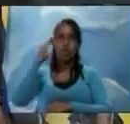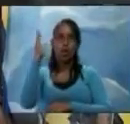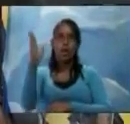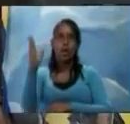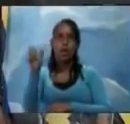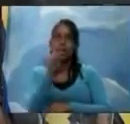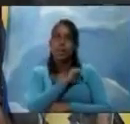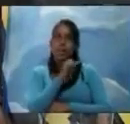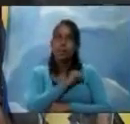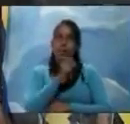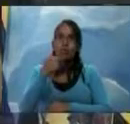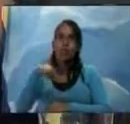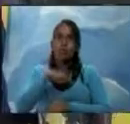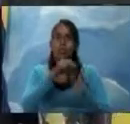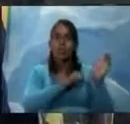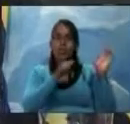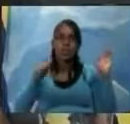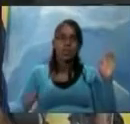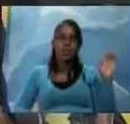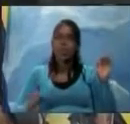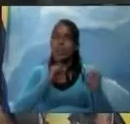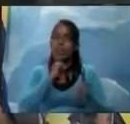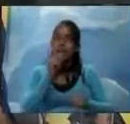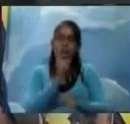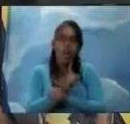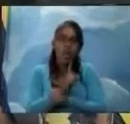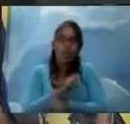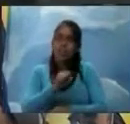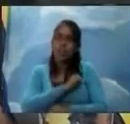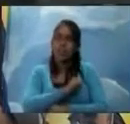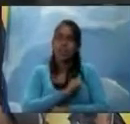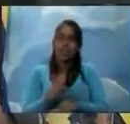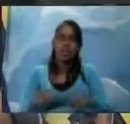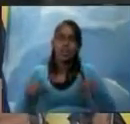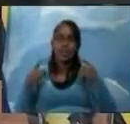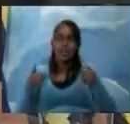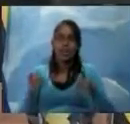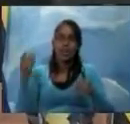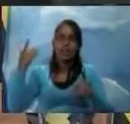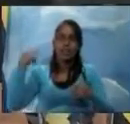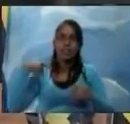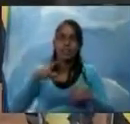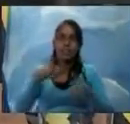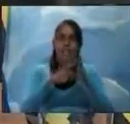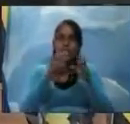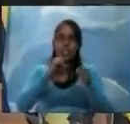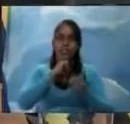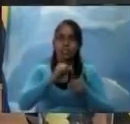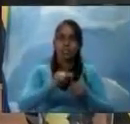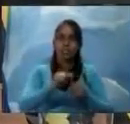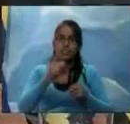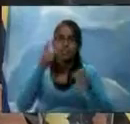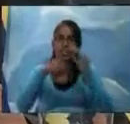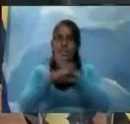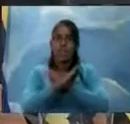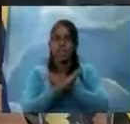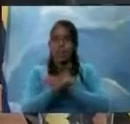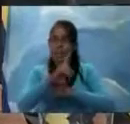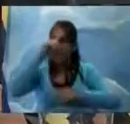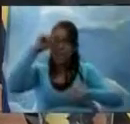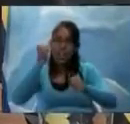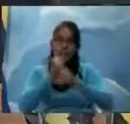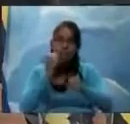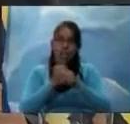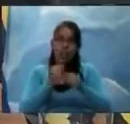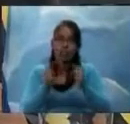temor a Jehová nuestro Señor. Ese es el único temor que tenemos que tener. Pero no temer de salir a